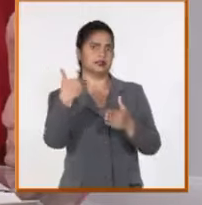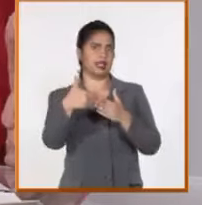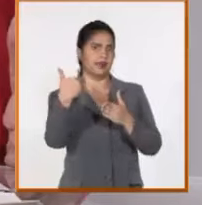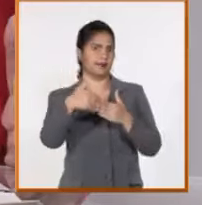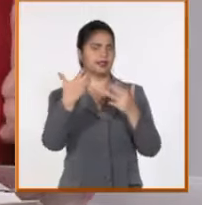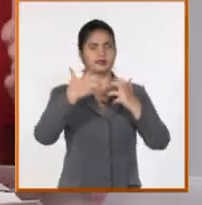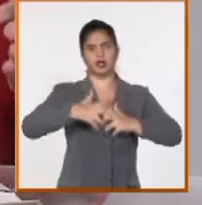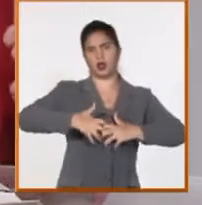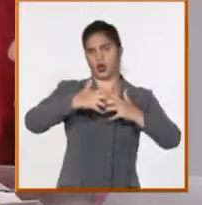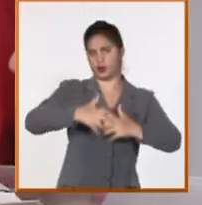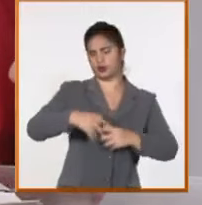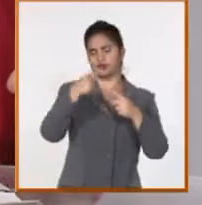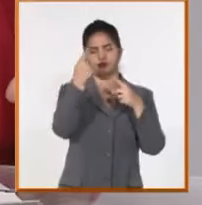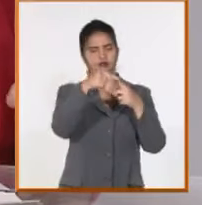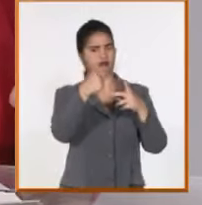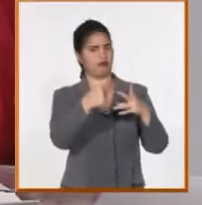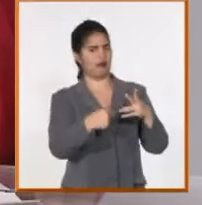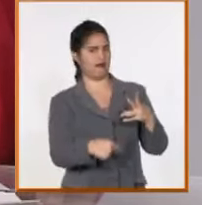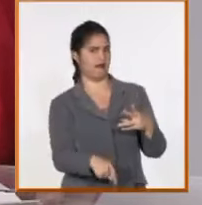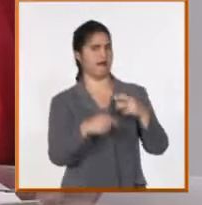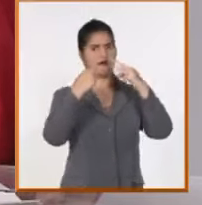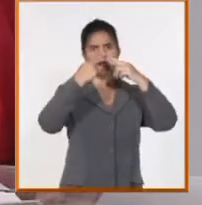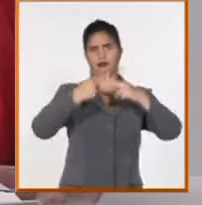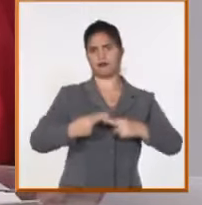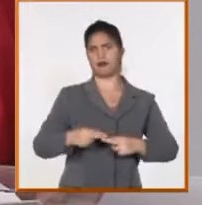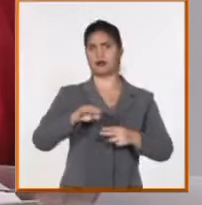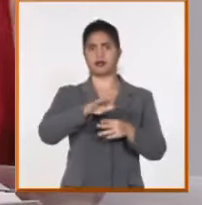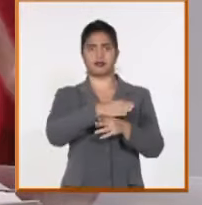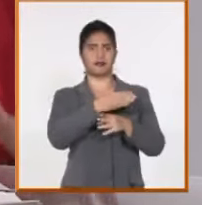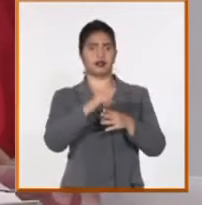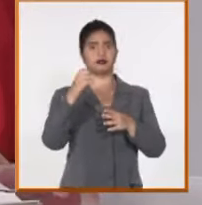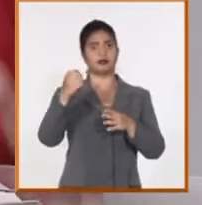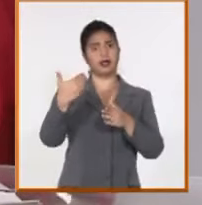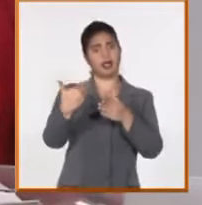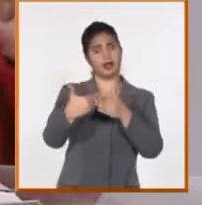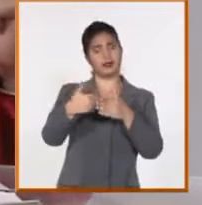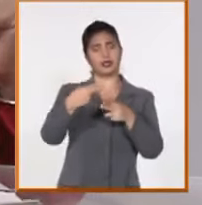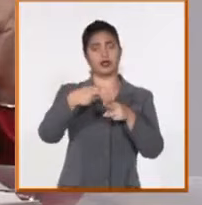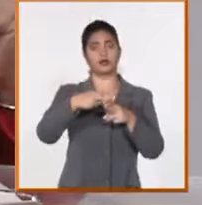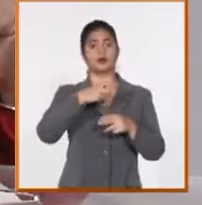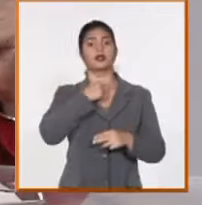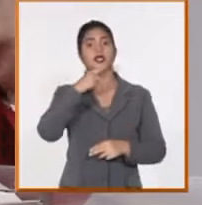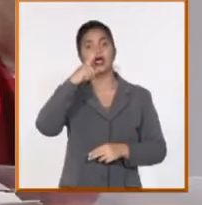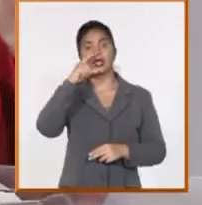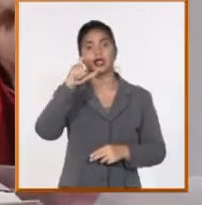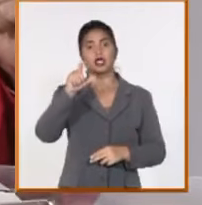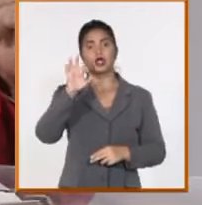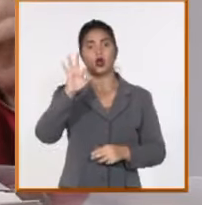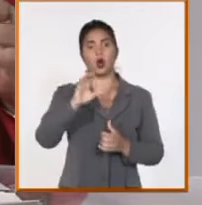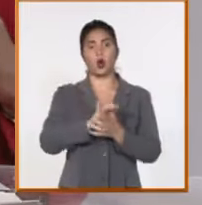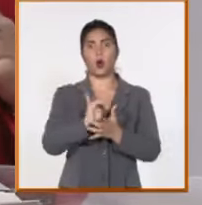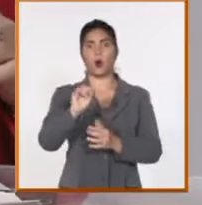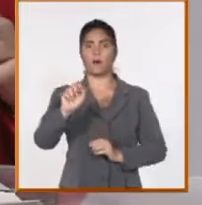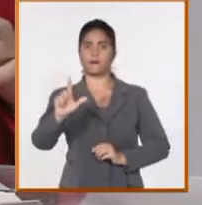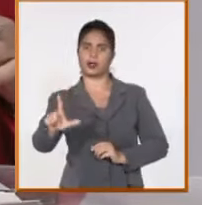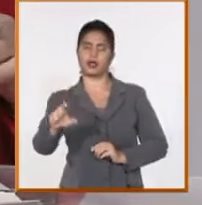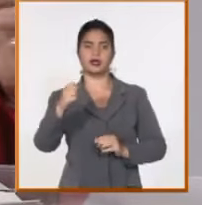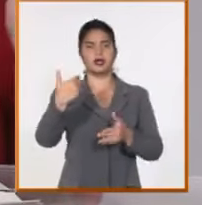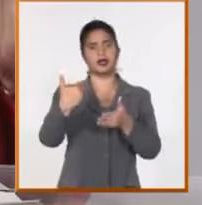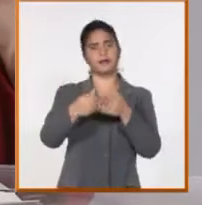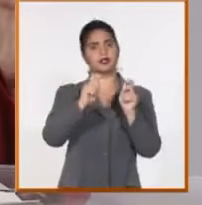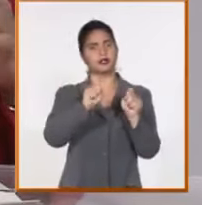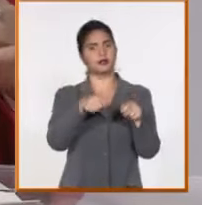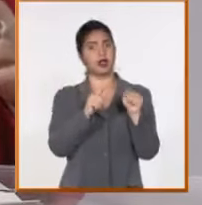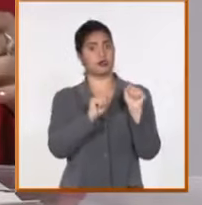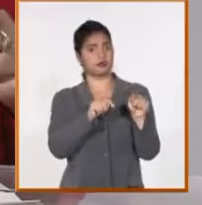confecciones punt en la empres en la propia empresa en comil en la empresa de calzado en la empresa de calzado Tenemos